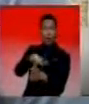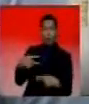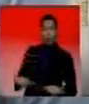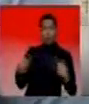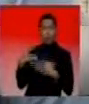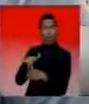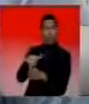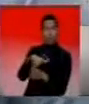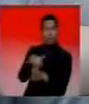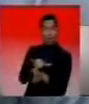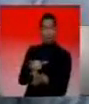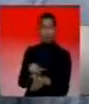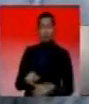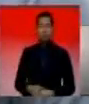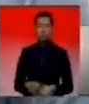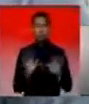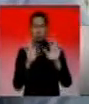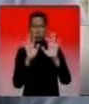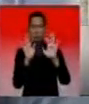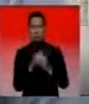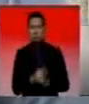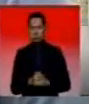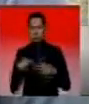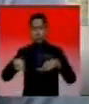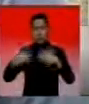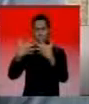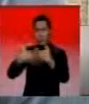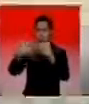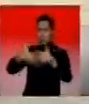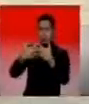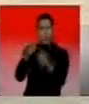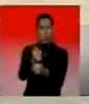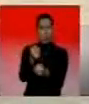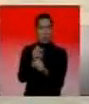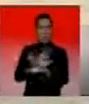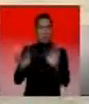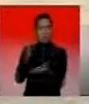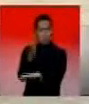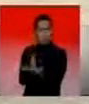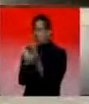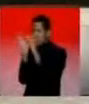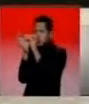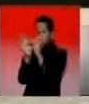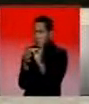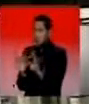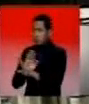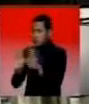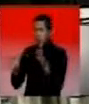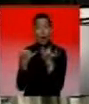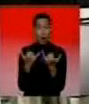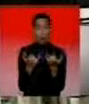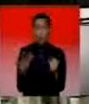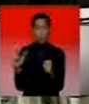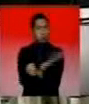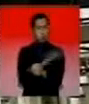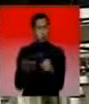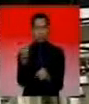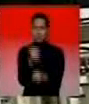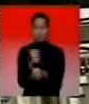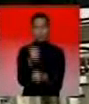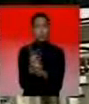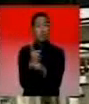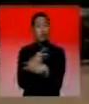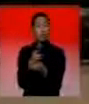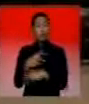personas de estas bolsa en algún momento no porque la refinería estuvo fuera de servicio al momento la refinería trabaja al ciento por ciento con una producción de